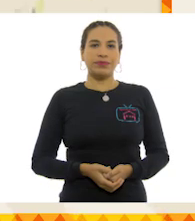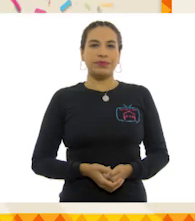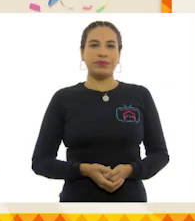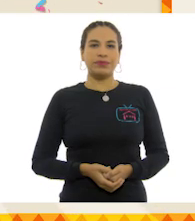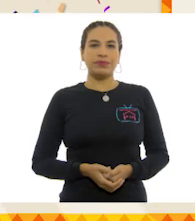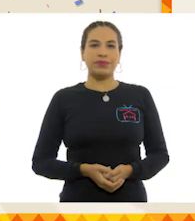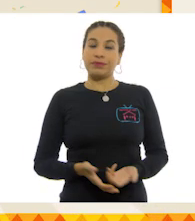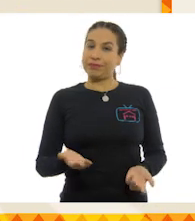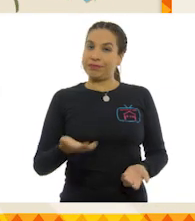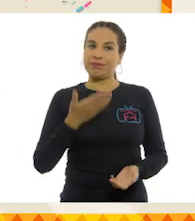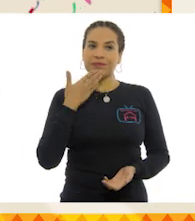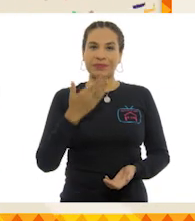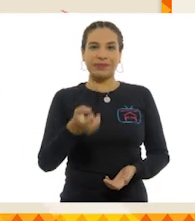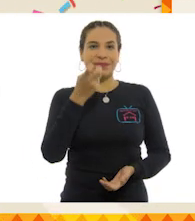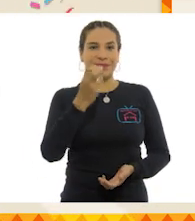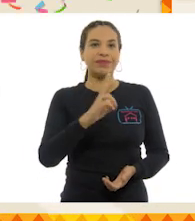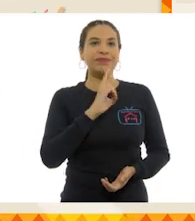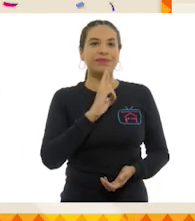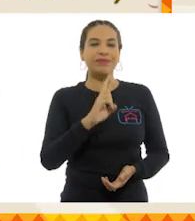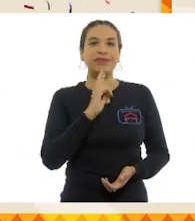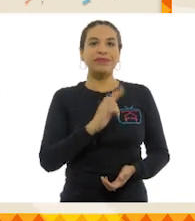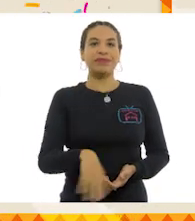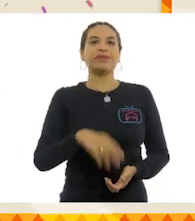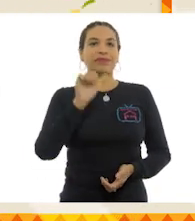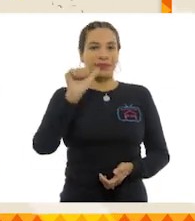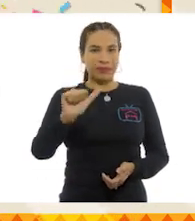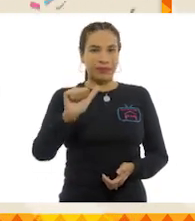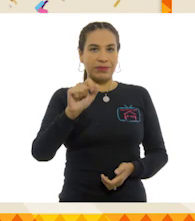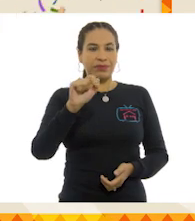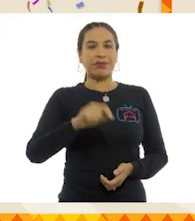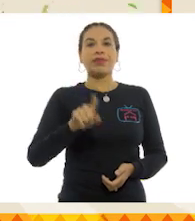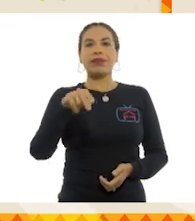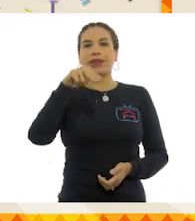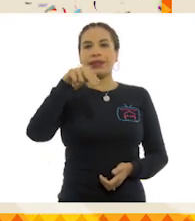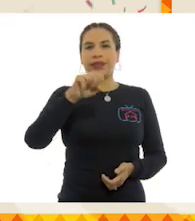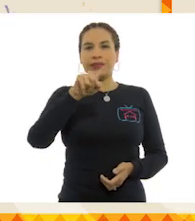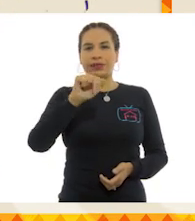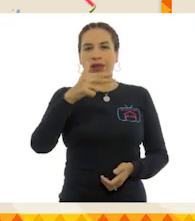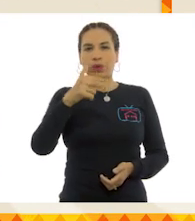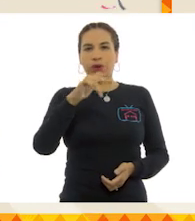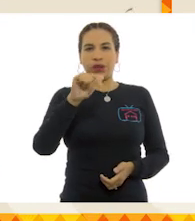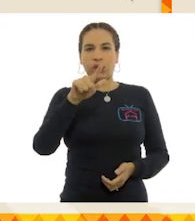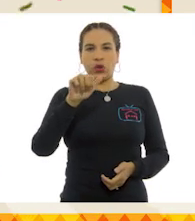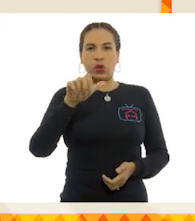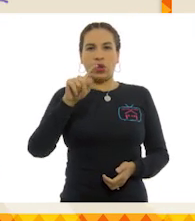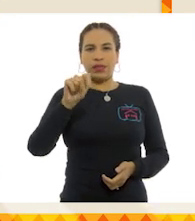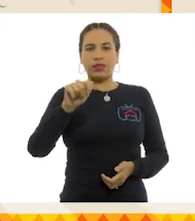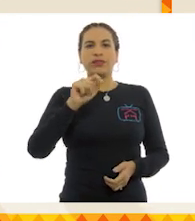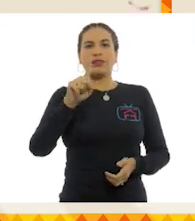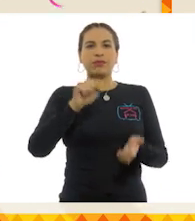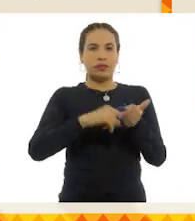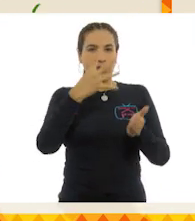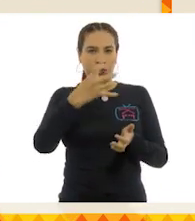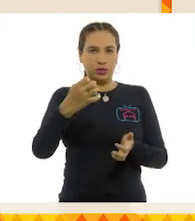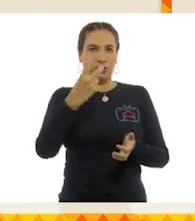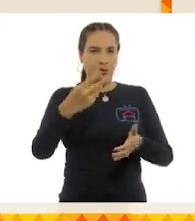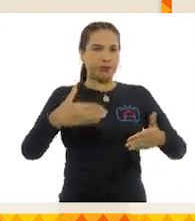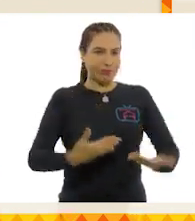¡Qué astutos! La respuesta correcta es la A. Nezahualcóyotl nació en 1402.